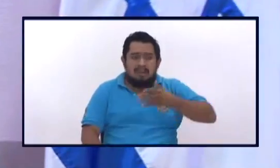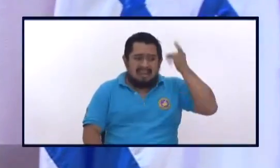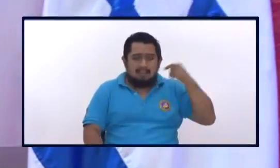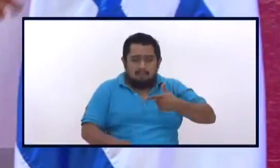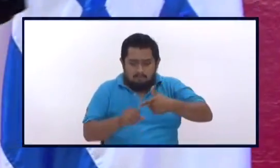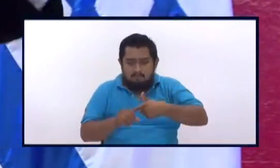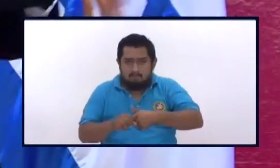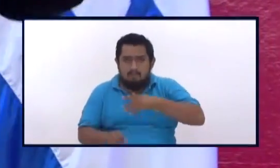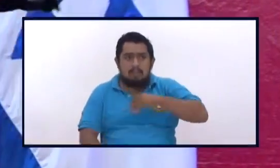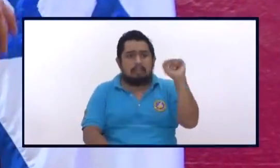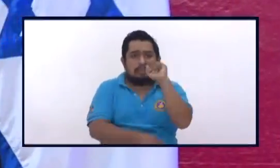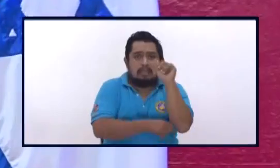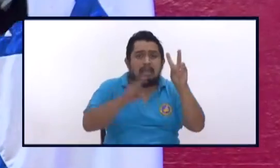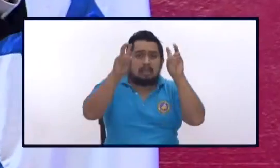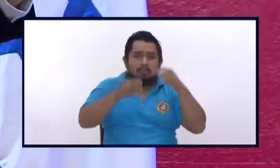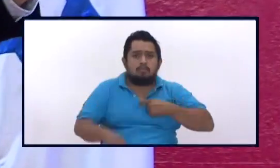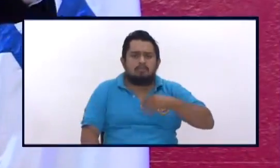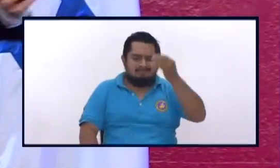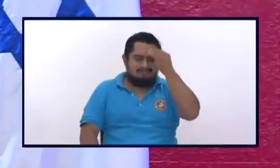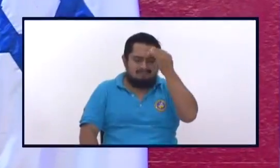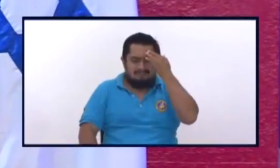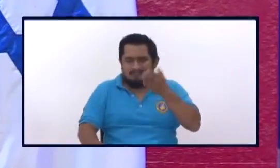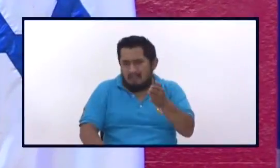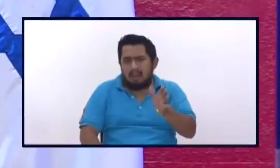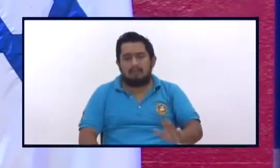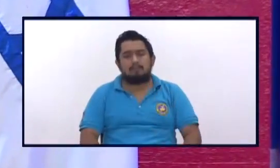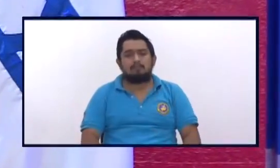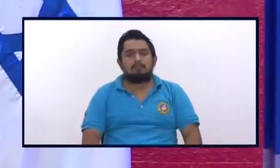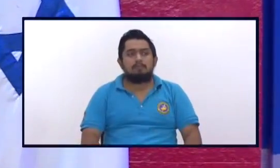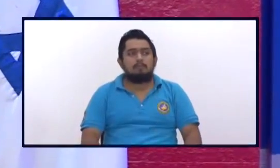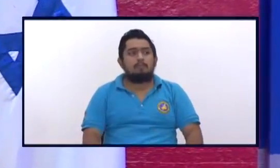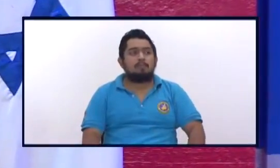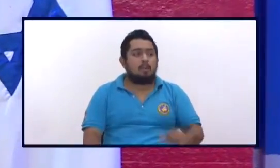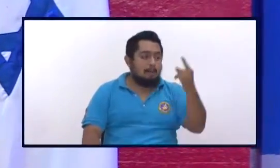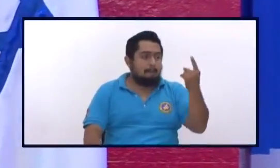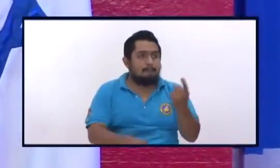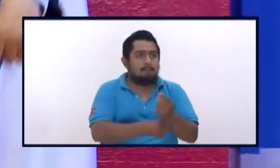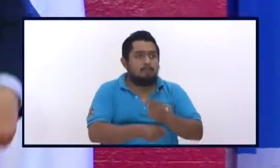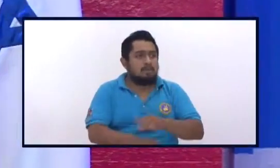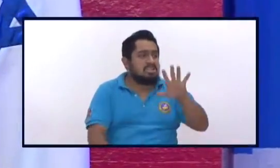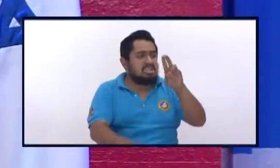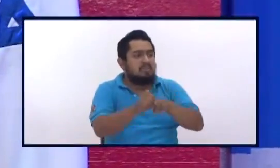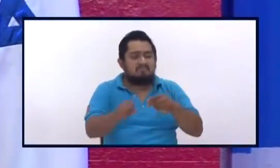entonces el tema de carros y llantas de aceite yo lo domino bastante regular para gente yo le afecta a 5 pesos al tanque